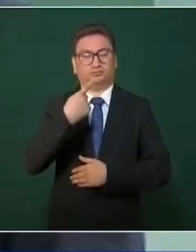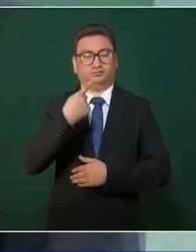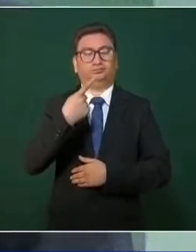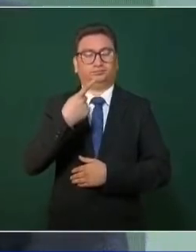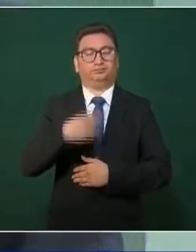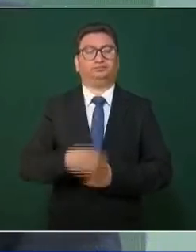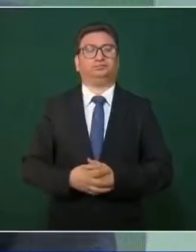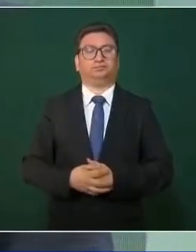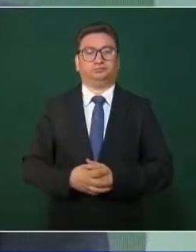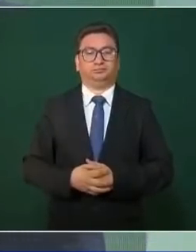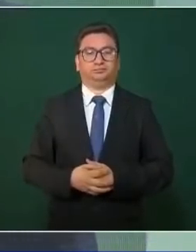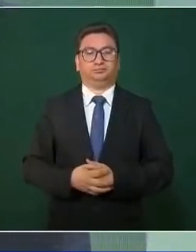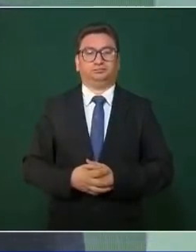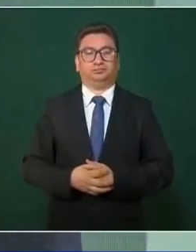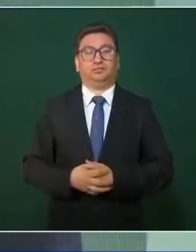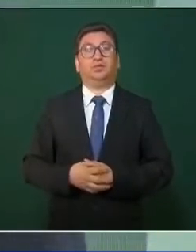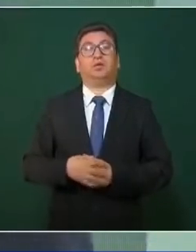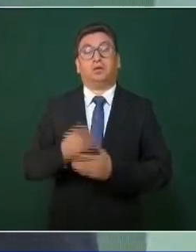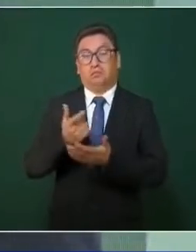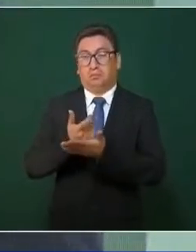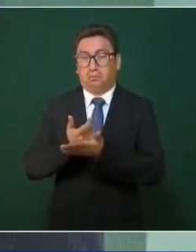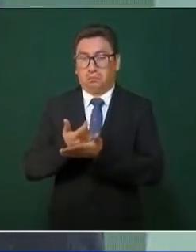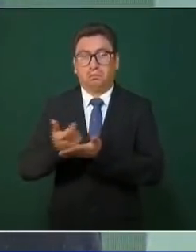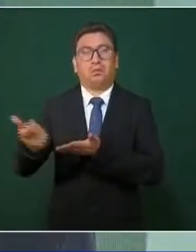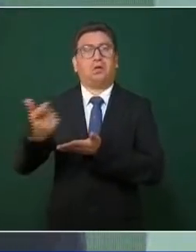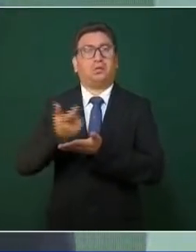laborales, salario mínimo,